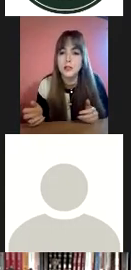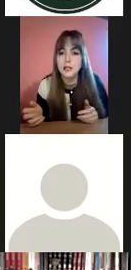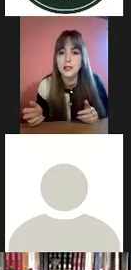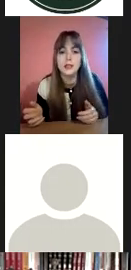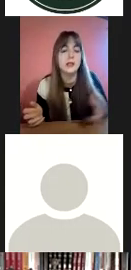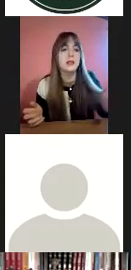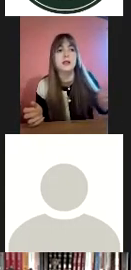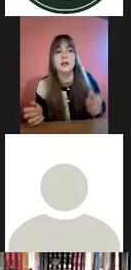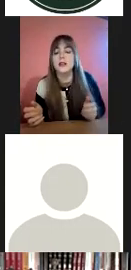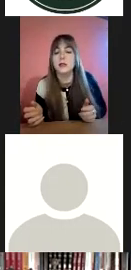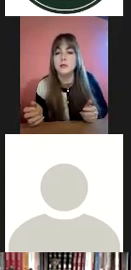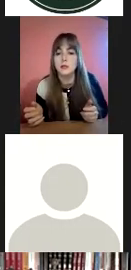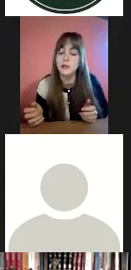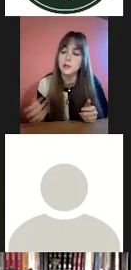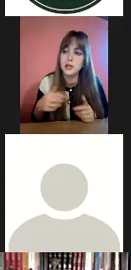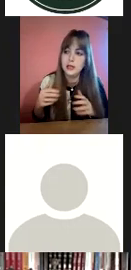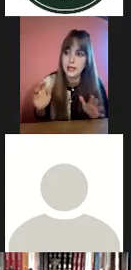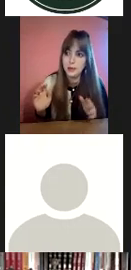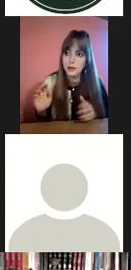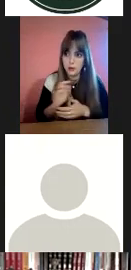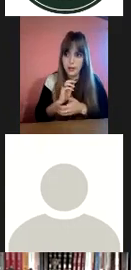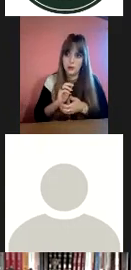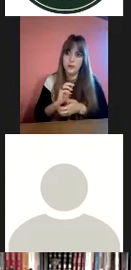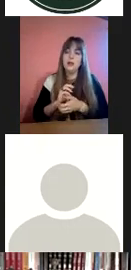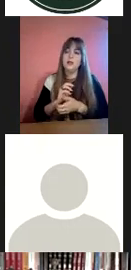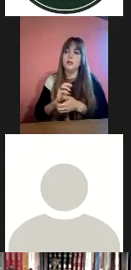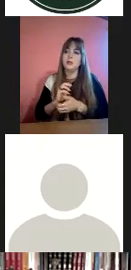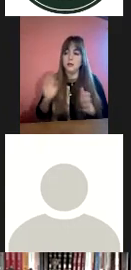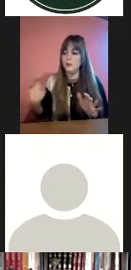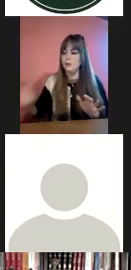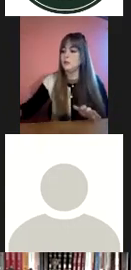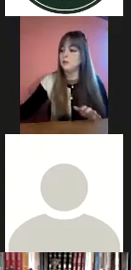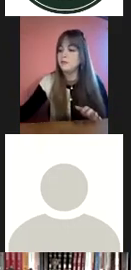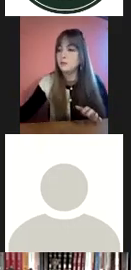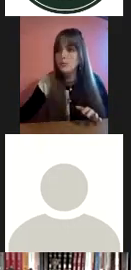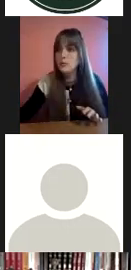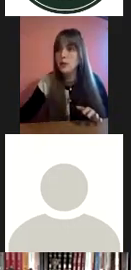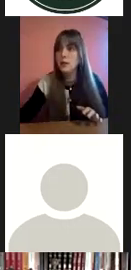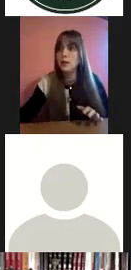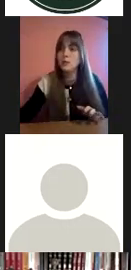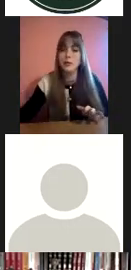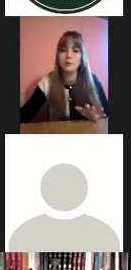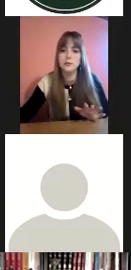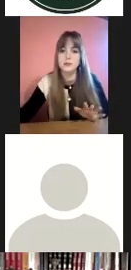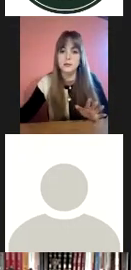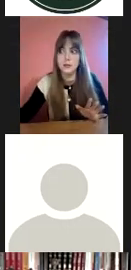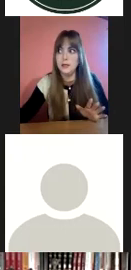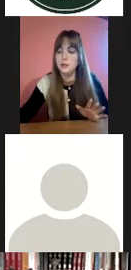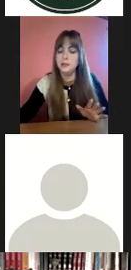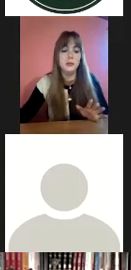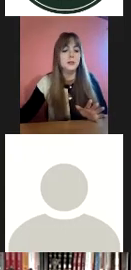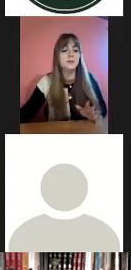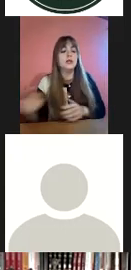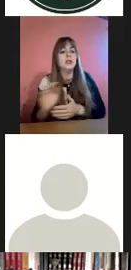malos o que tienen ganas de generar basura, basura generada por el humano, ¿no? No nos olvidemos de eso. Bueno, no hay